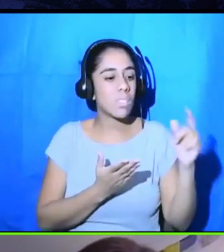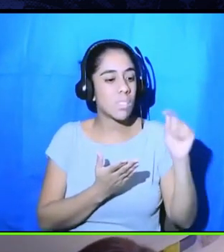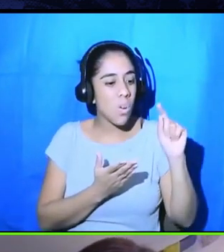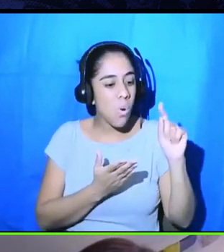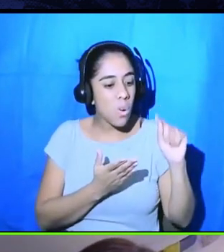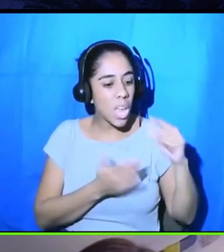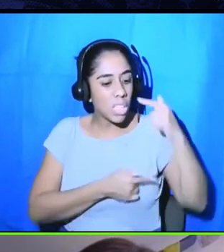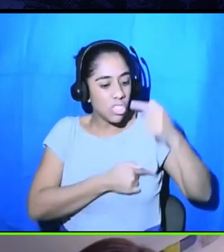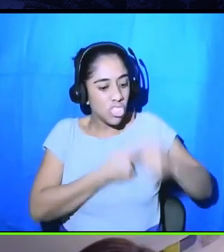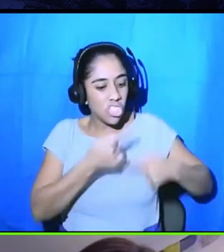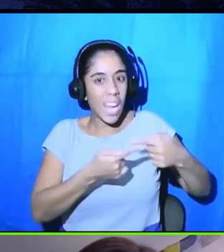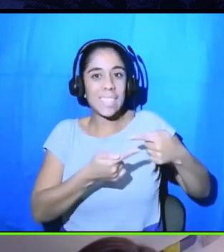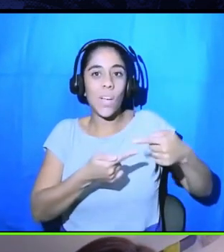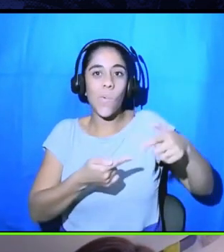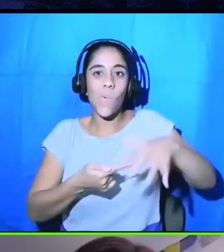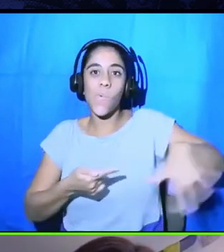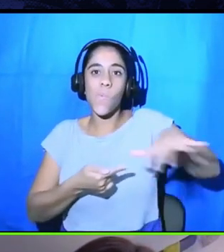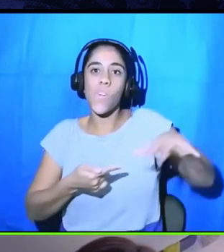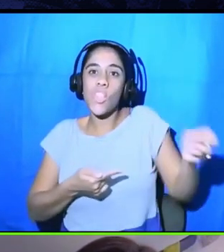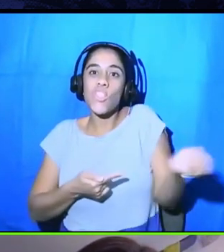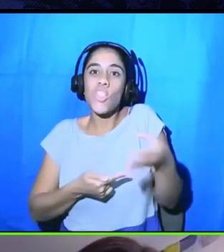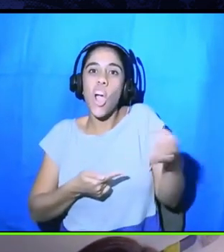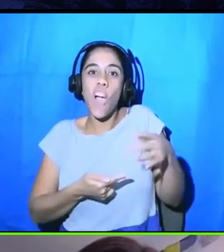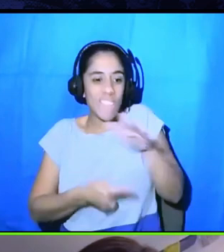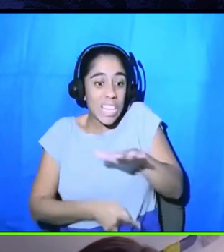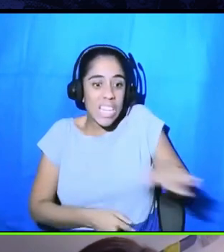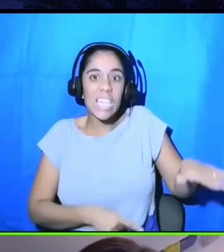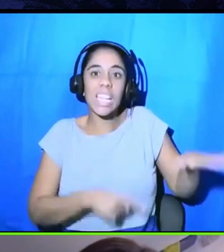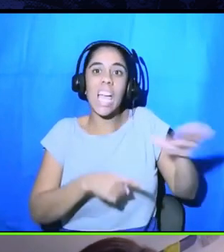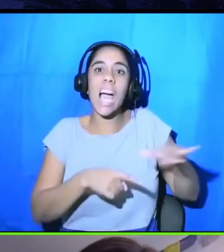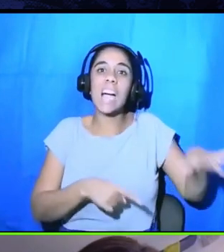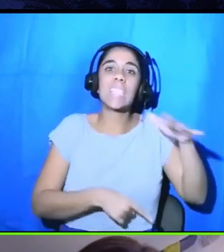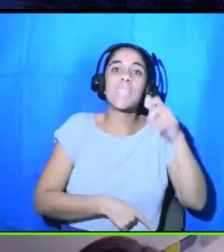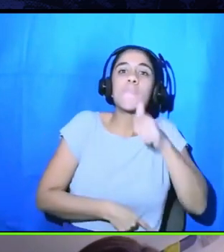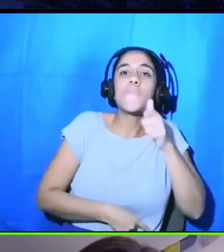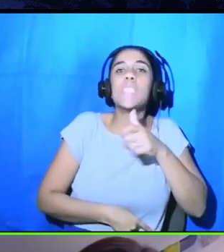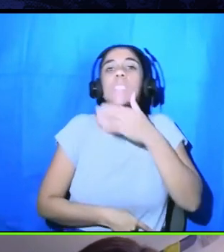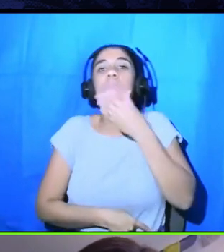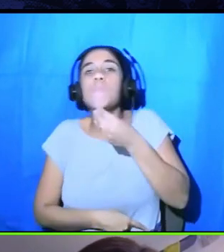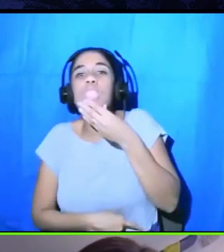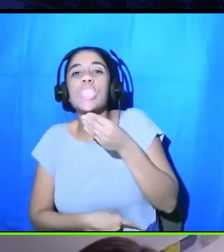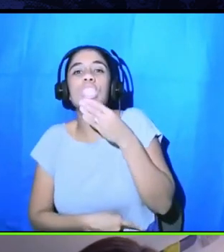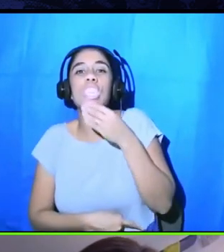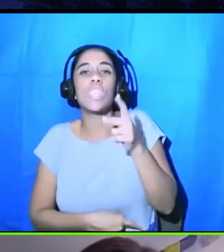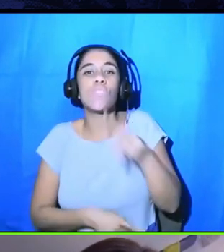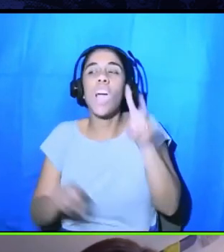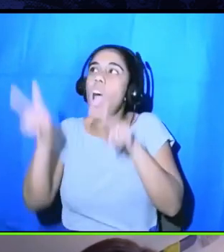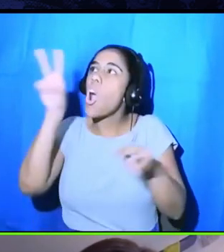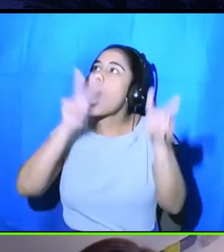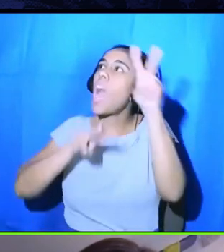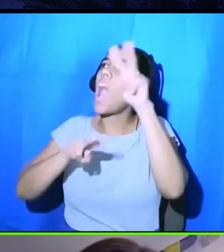otros ojos quizás con unos ojos más inclusivos menos prejuiciados